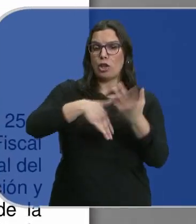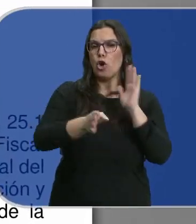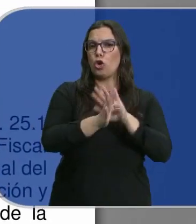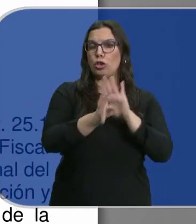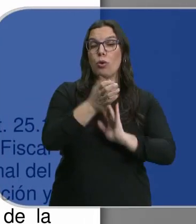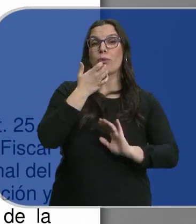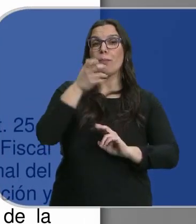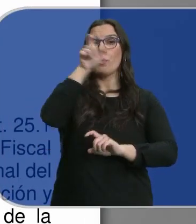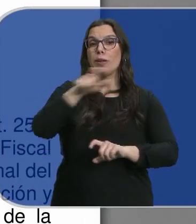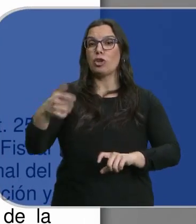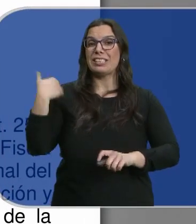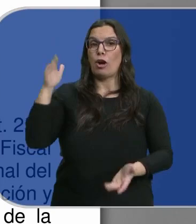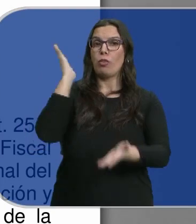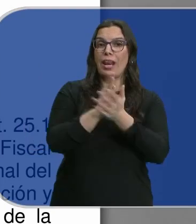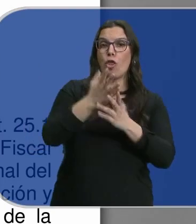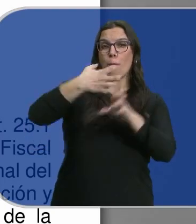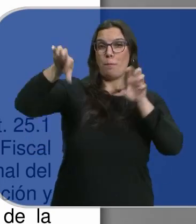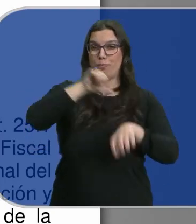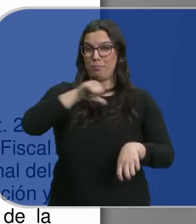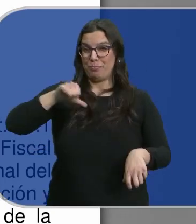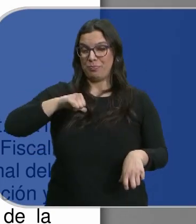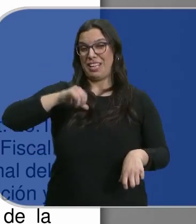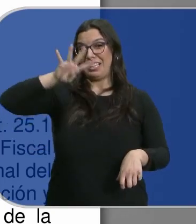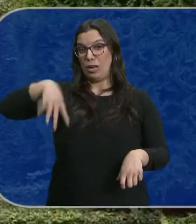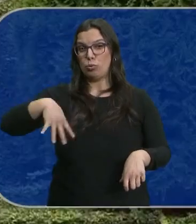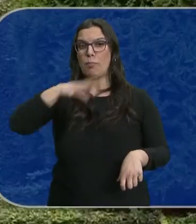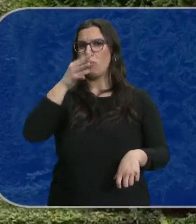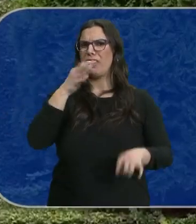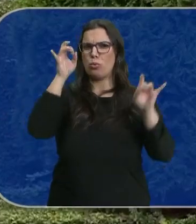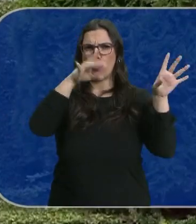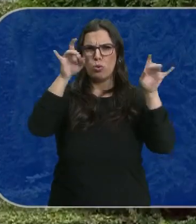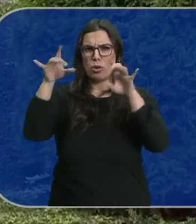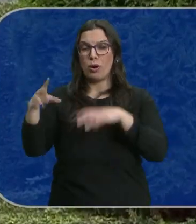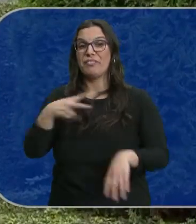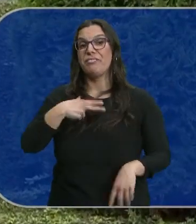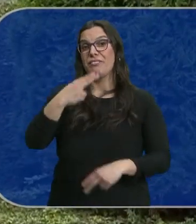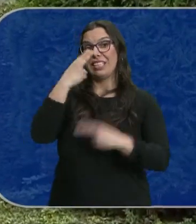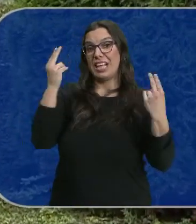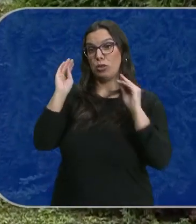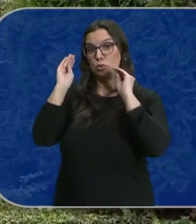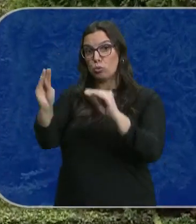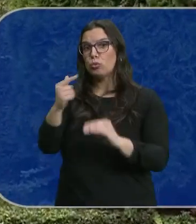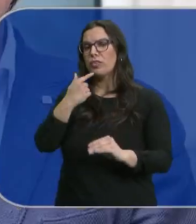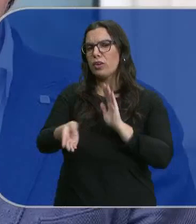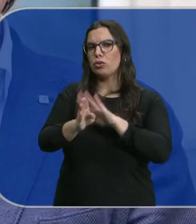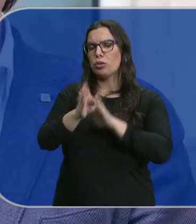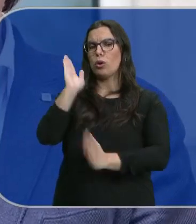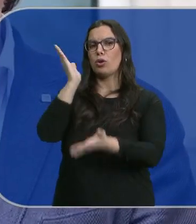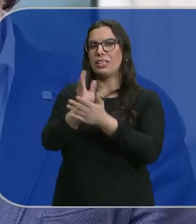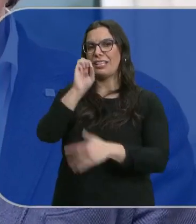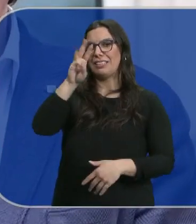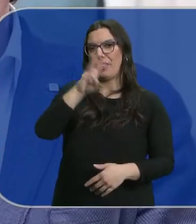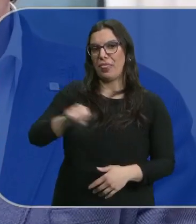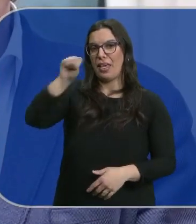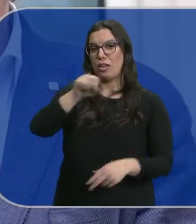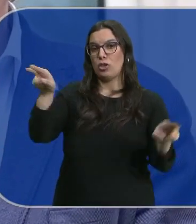los condenados por el Procés por considerarlas idénticas. Los fiscales del Procés piden por su parte mantener la condena de 13 años de